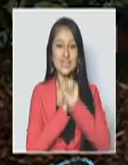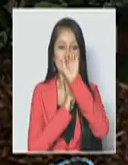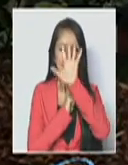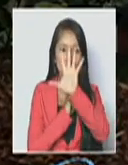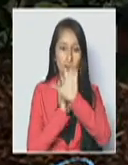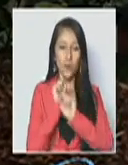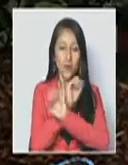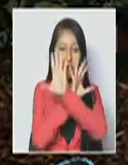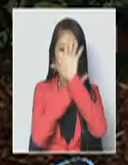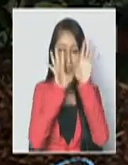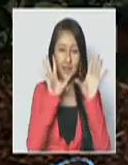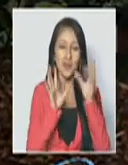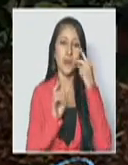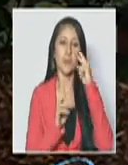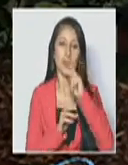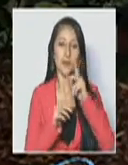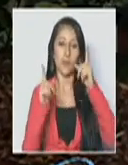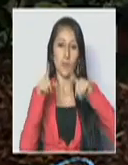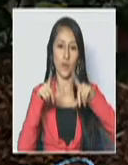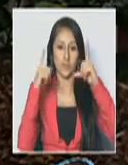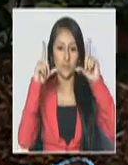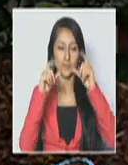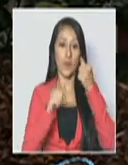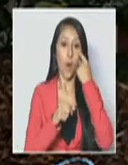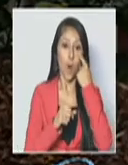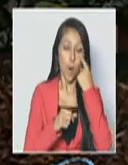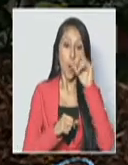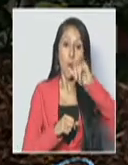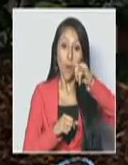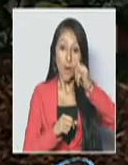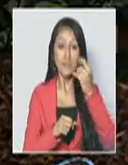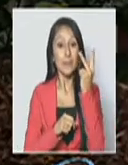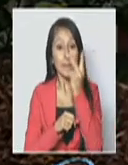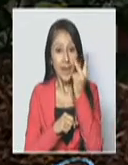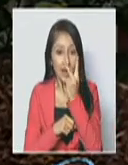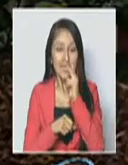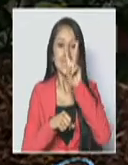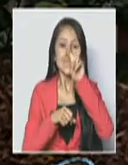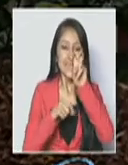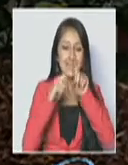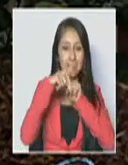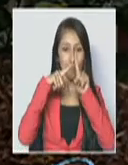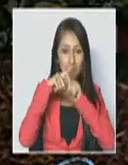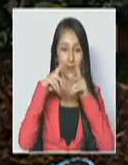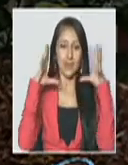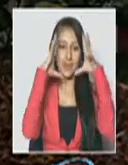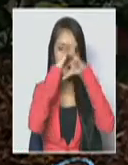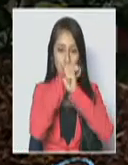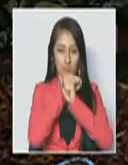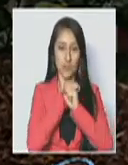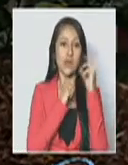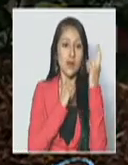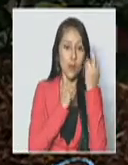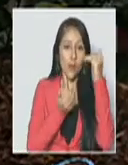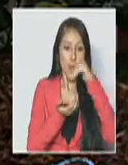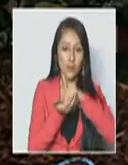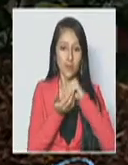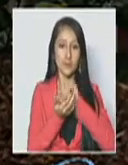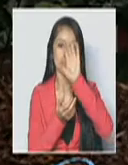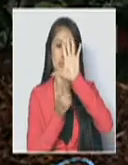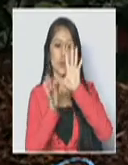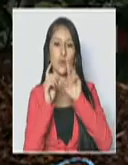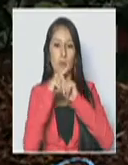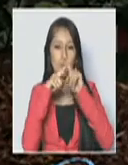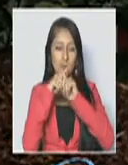7 de la noche los jueves y viernes es a las 7 y 30 y la remisión a las cinco y media a la mañana